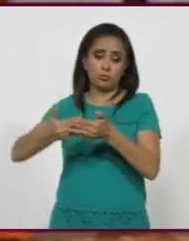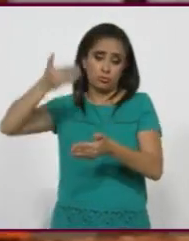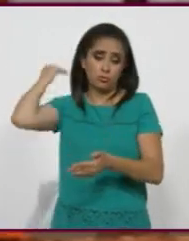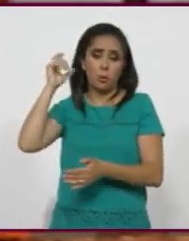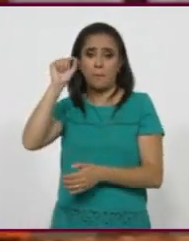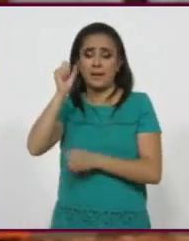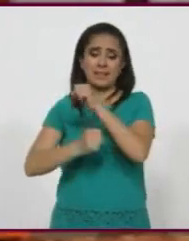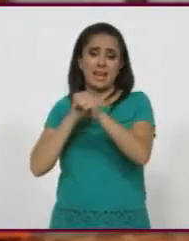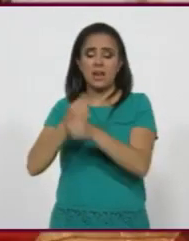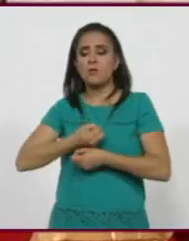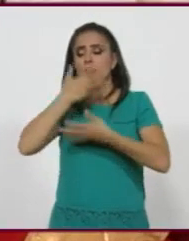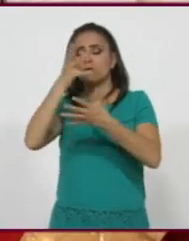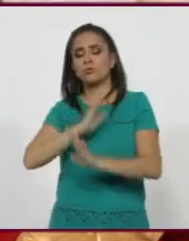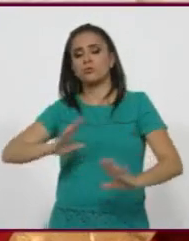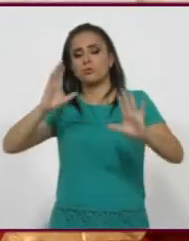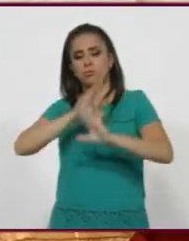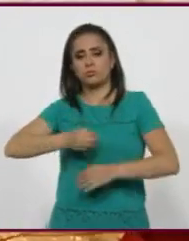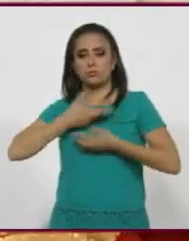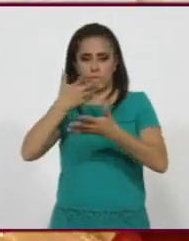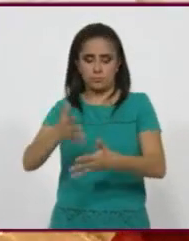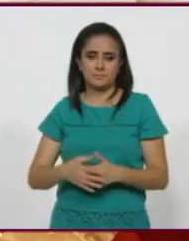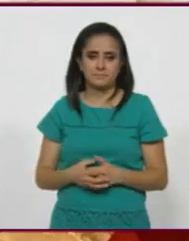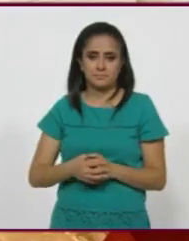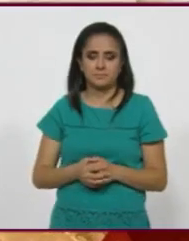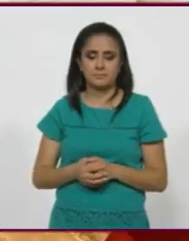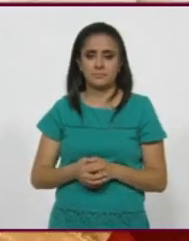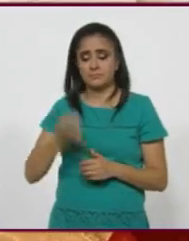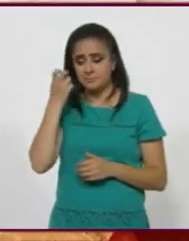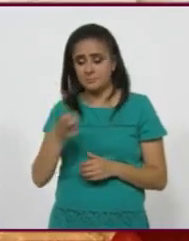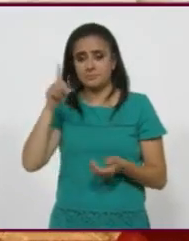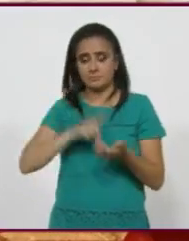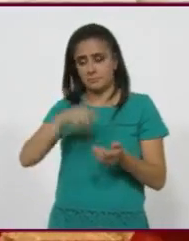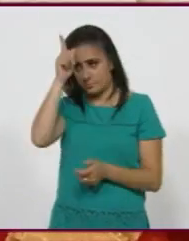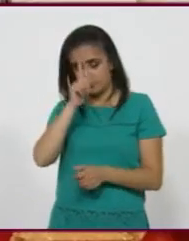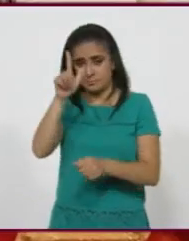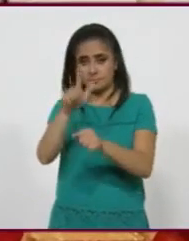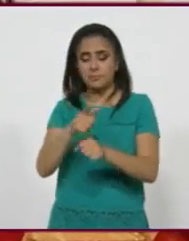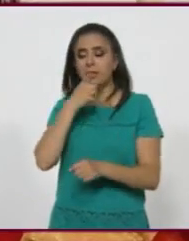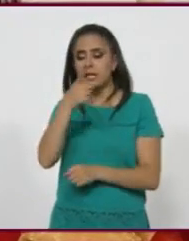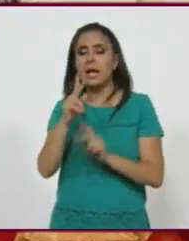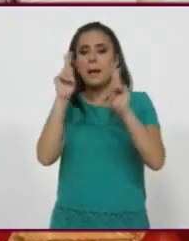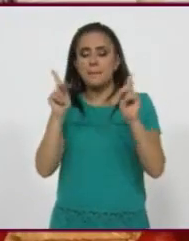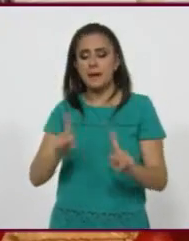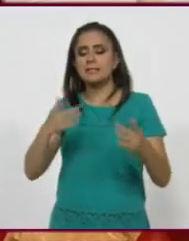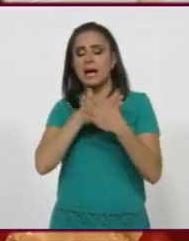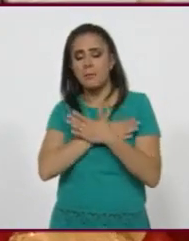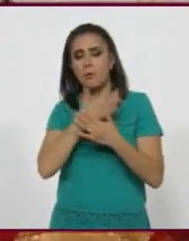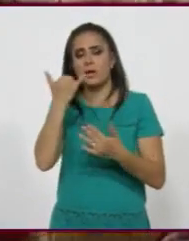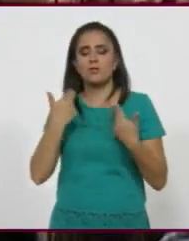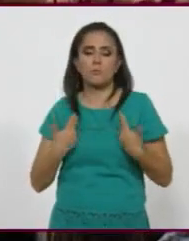interpreta poesía sufi. Es más espiritual porque habla de paz, amor y